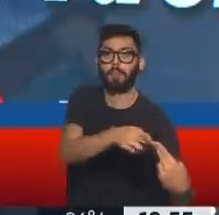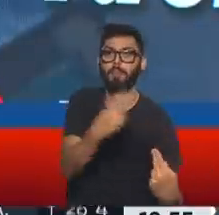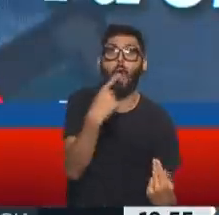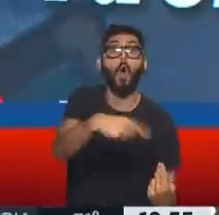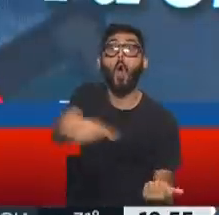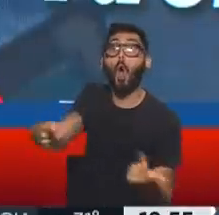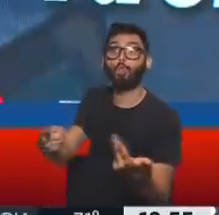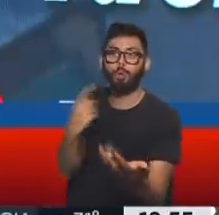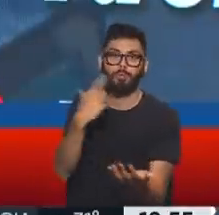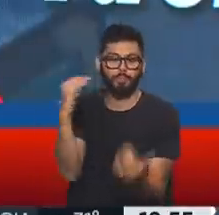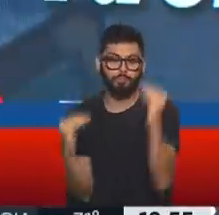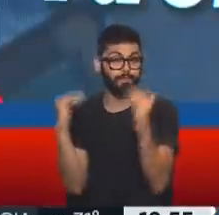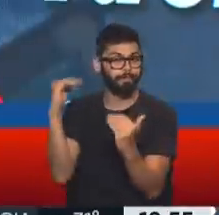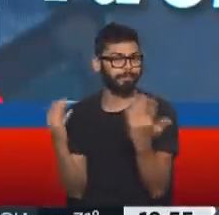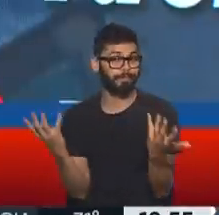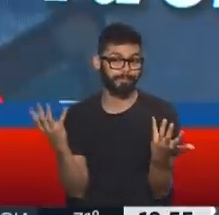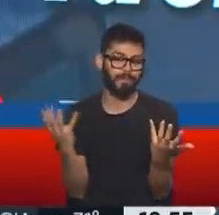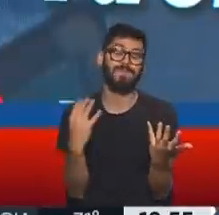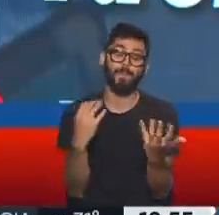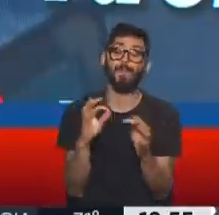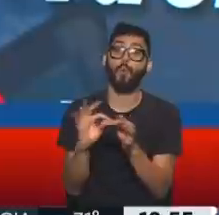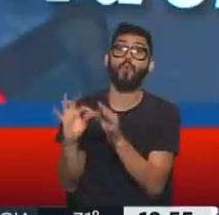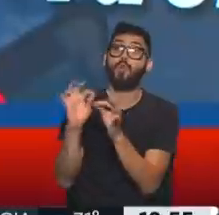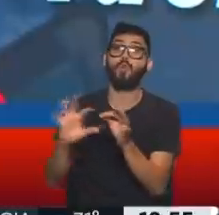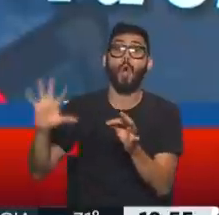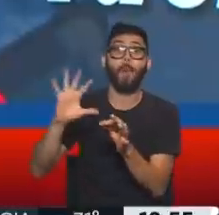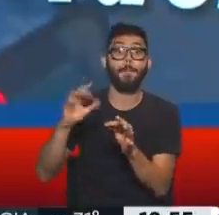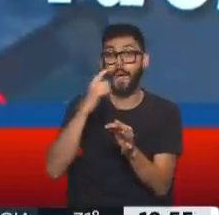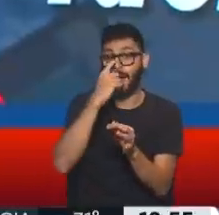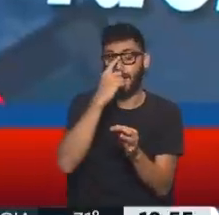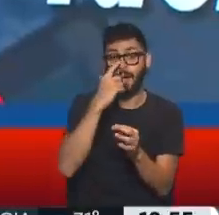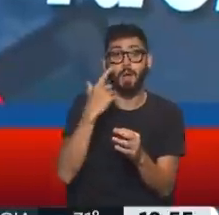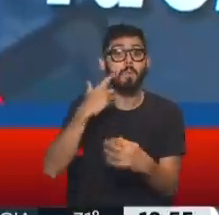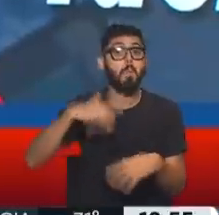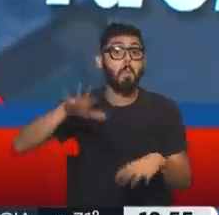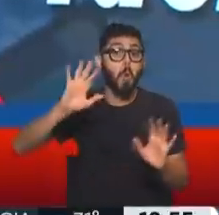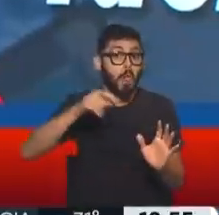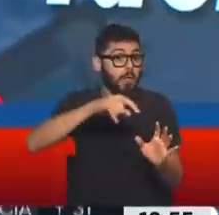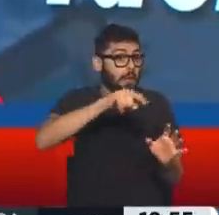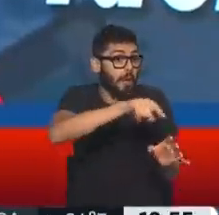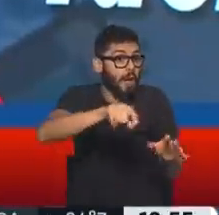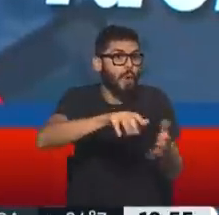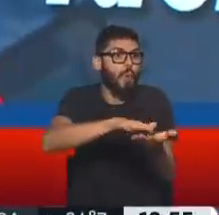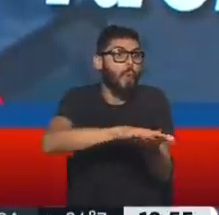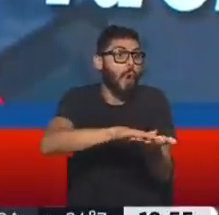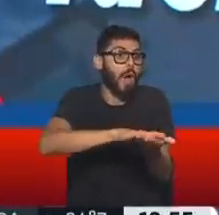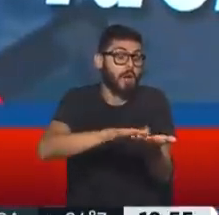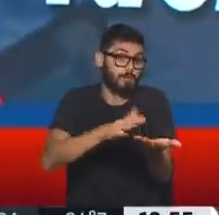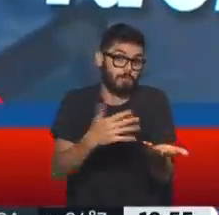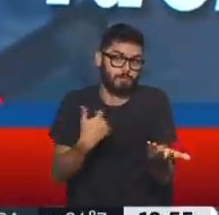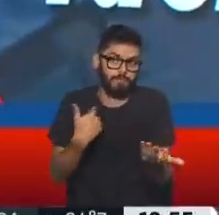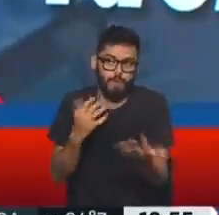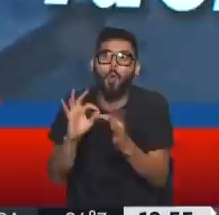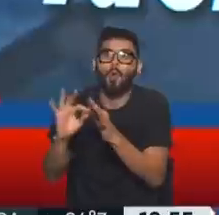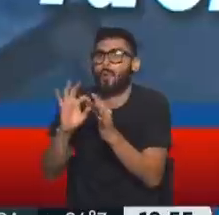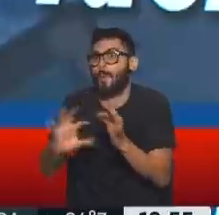impacto no porque al mismo tiempo porque en la unión europea no les pone sanciones a estas materias primas porque son porque la unión europea